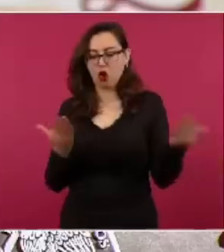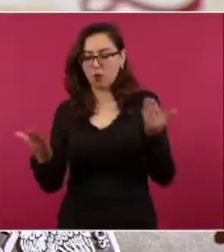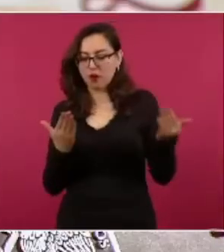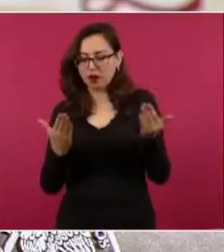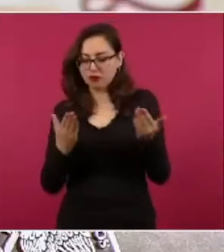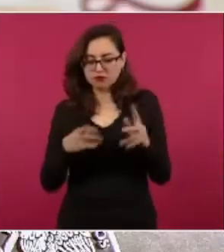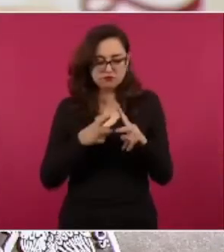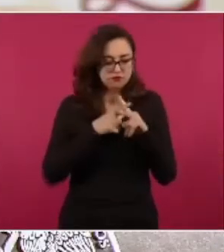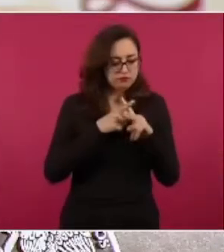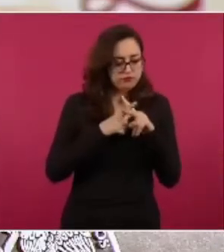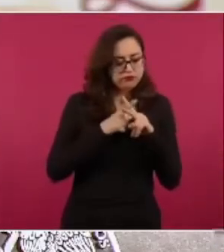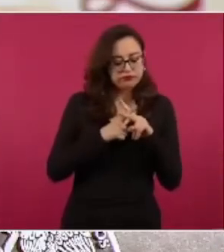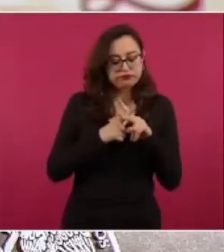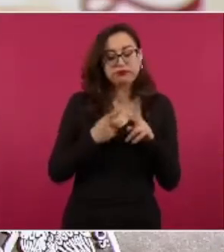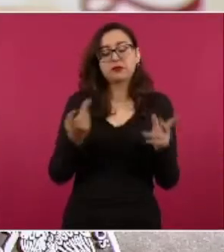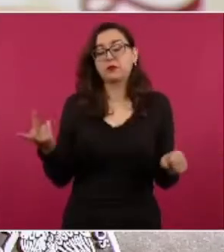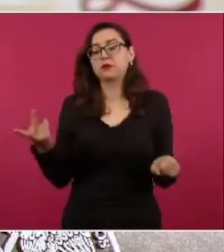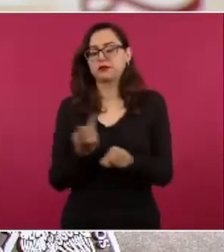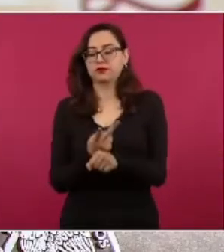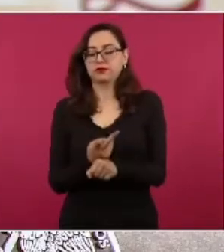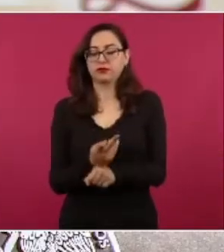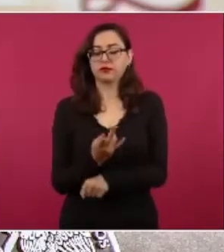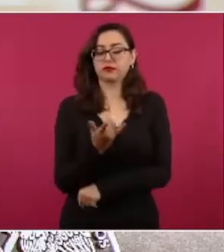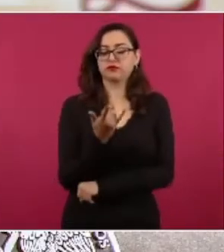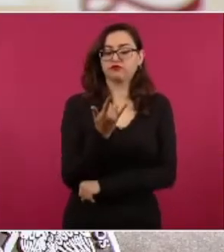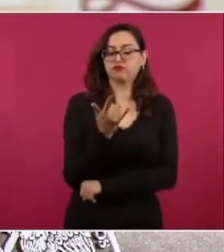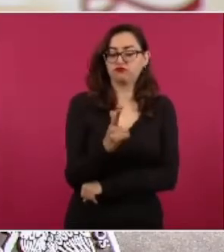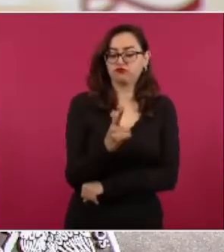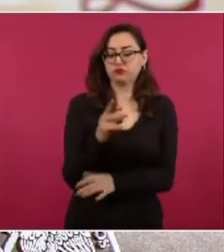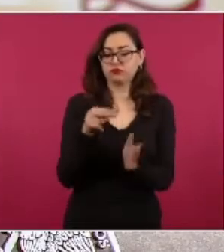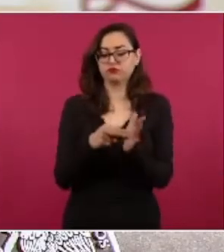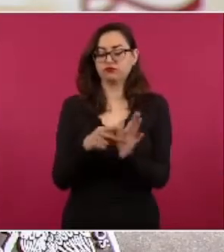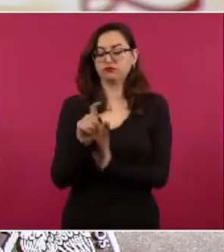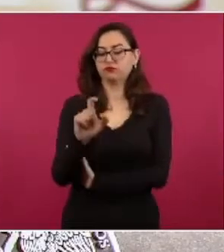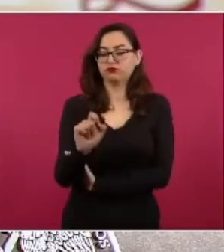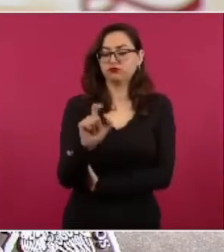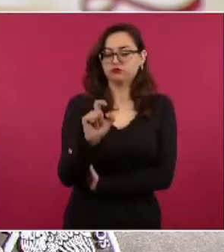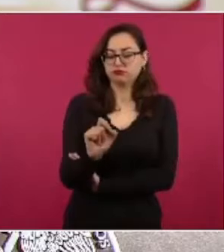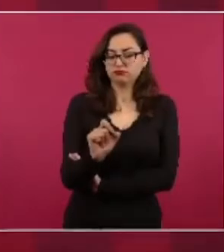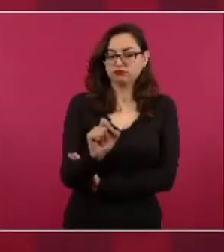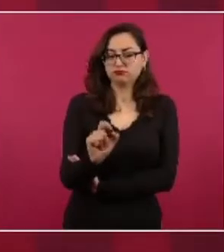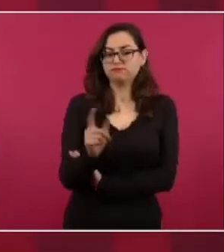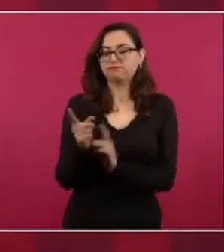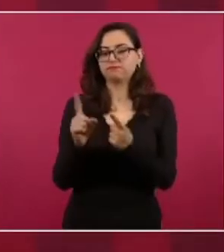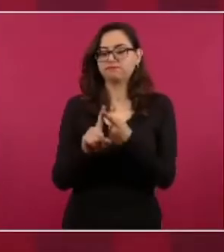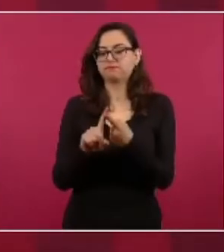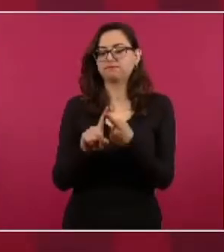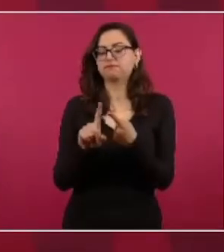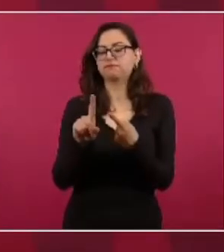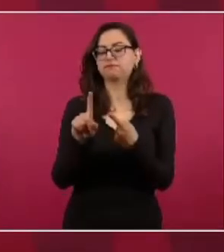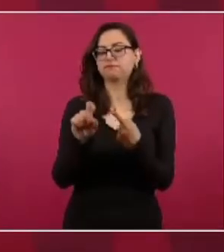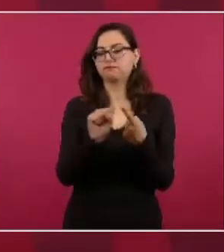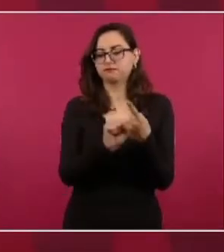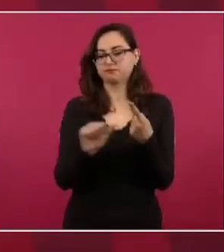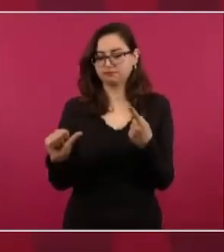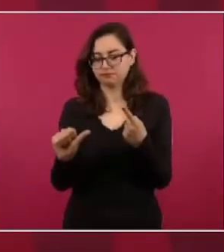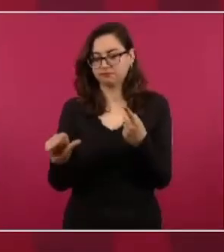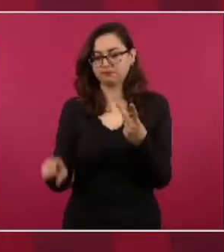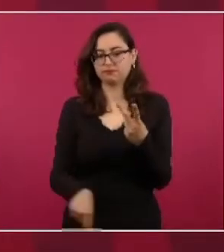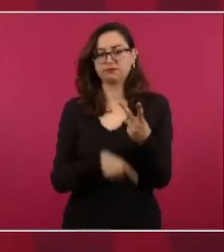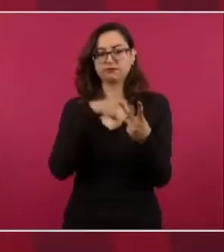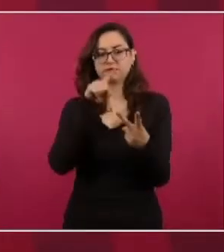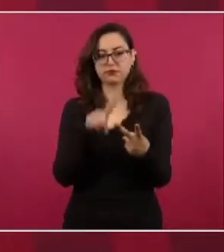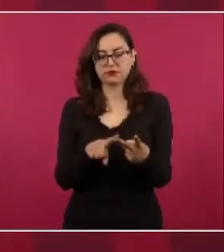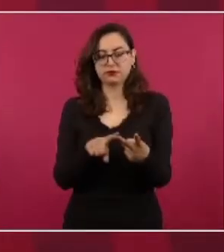iniciamos un trabajo de colaboración interinstitucional coordinado por la Secretaría de Salud, en el que